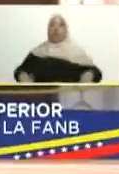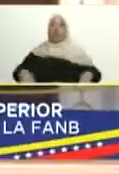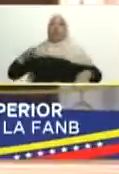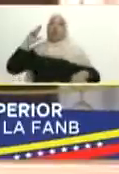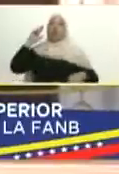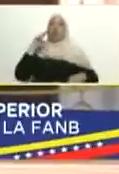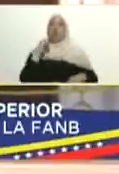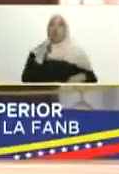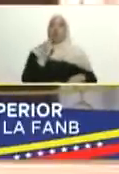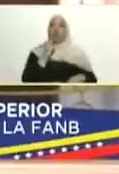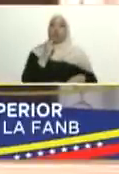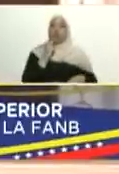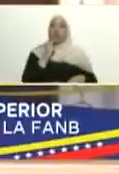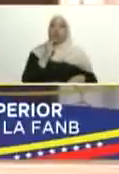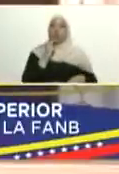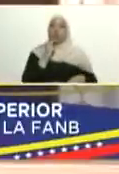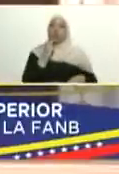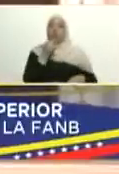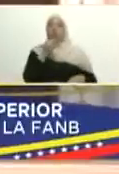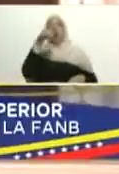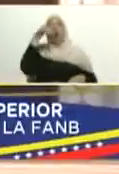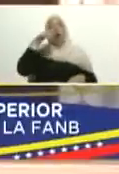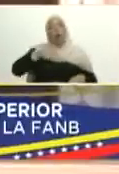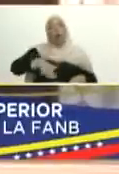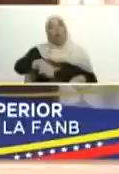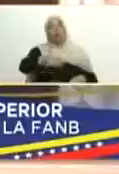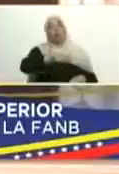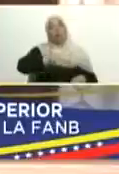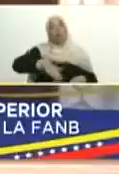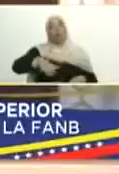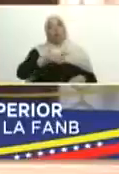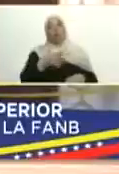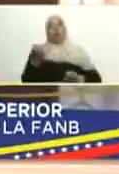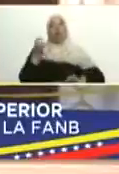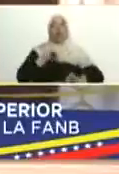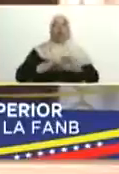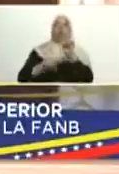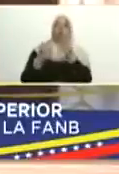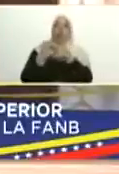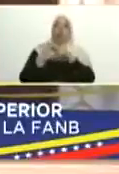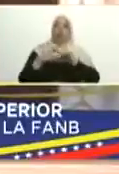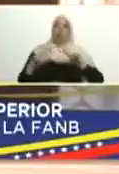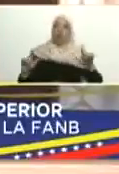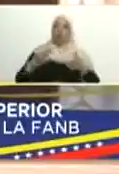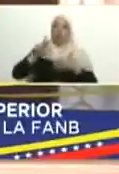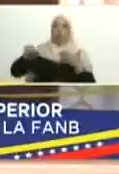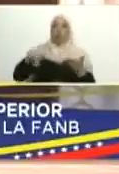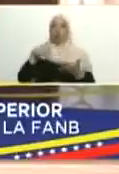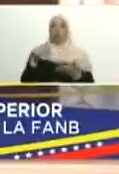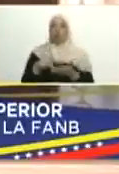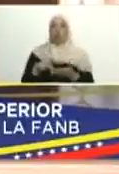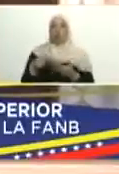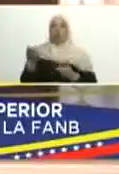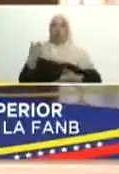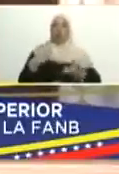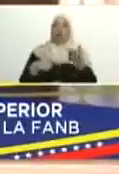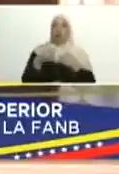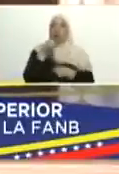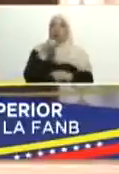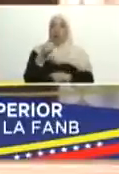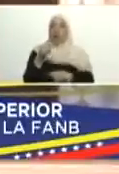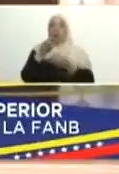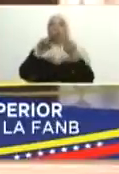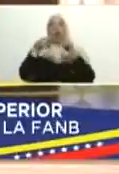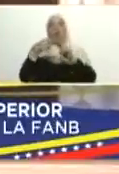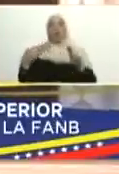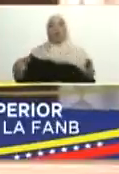Bolivariana está para proteger al pueblo, para defender la soberanía nacional, para garantizar la